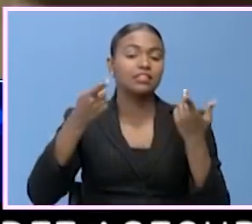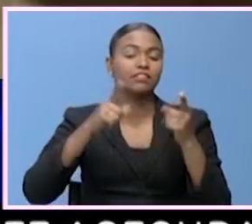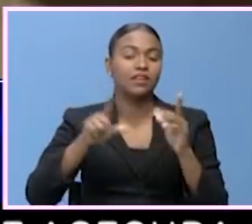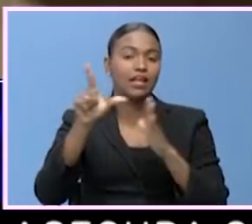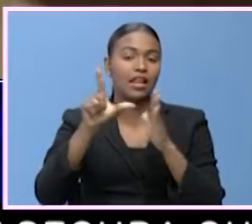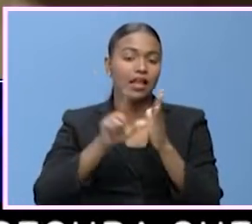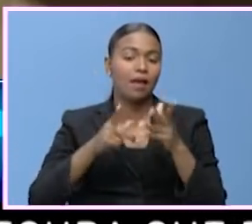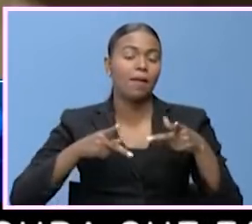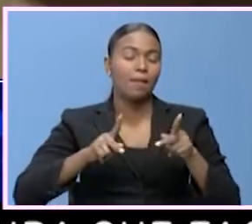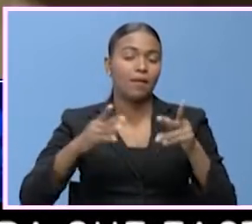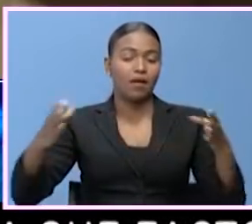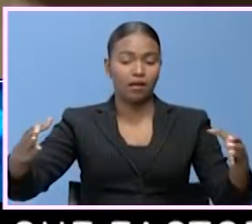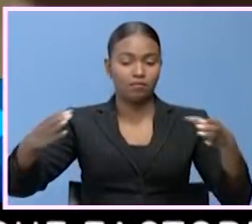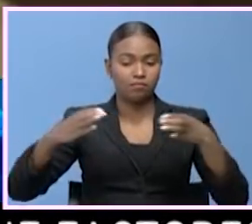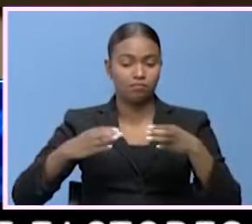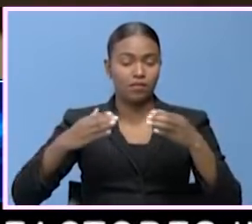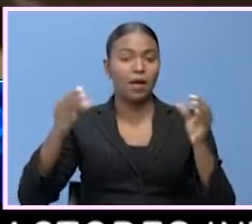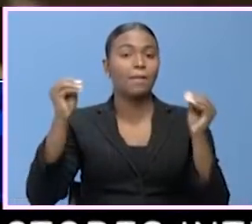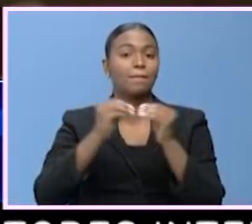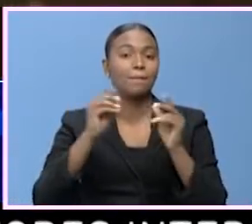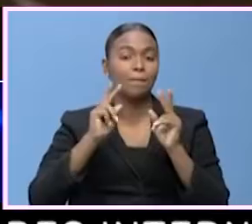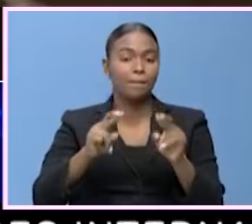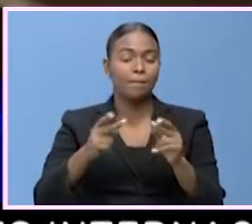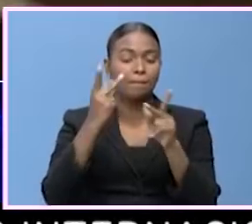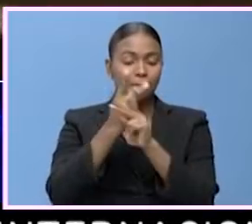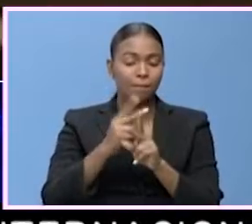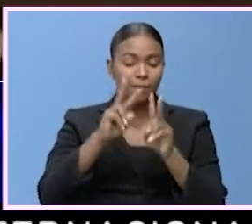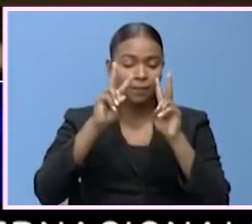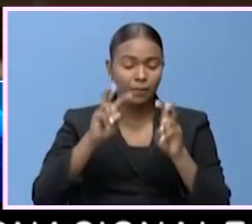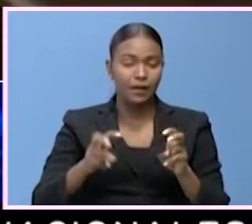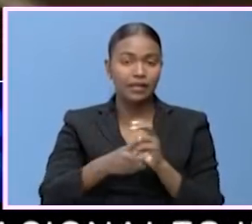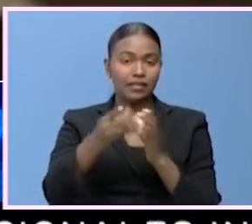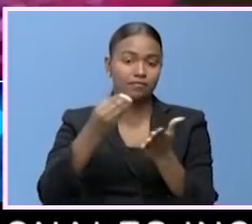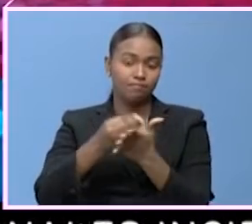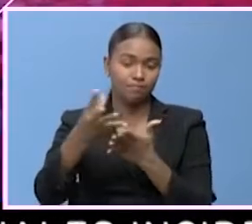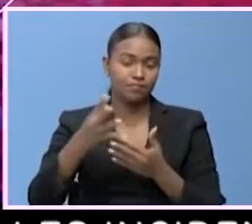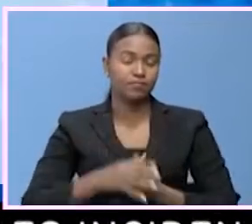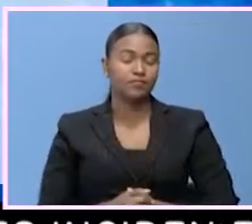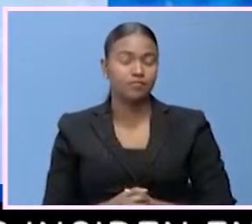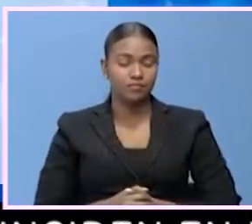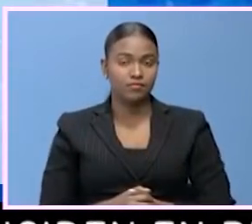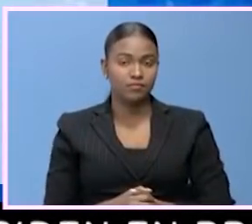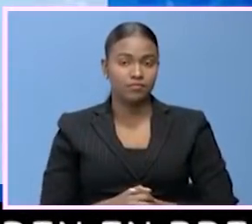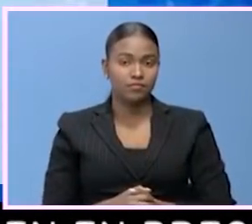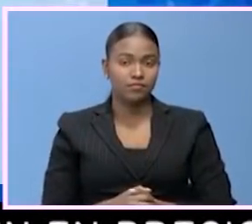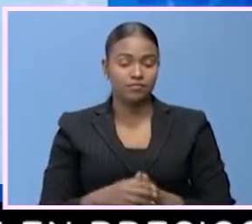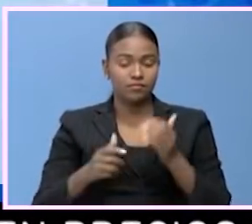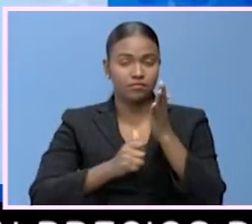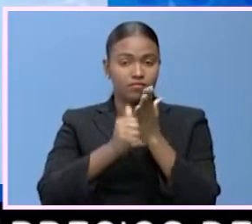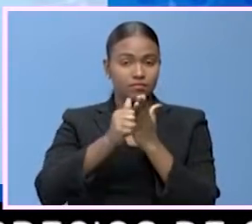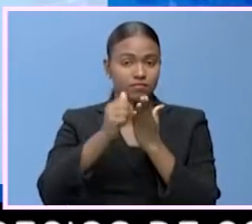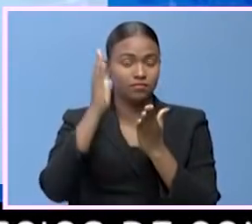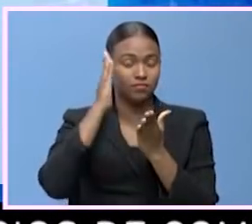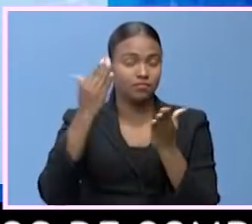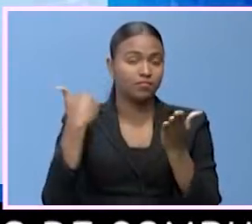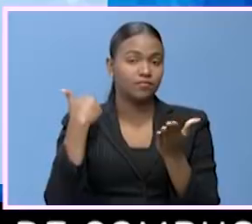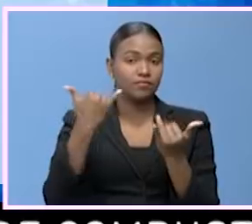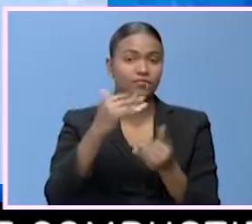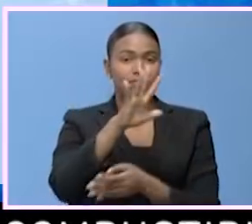la ley permite convocar por adelantado la revisión de los salarios. El precio del dólar se cotiza